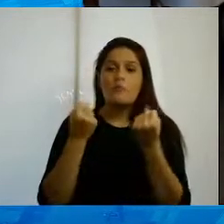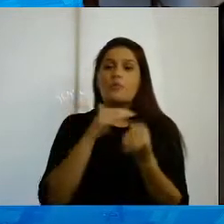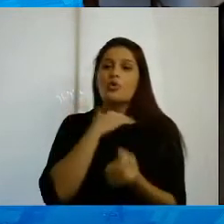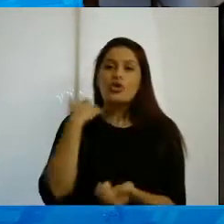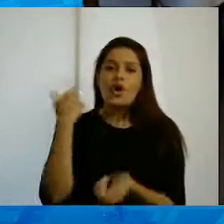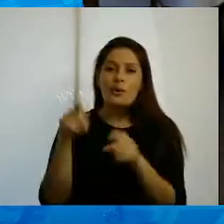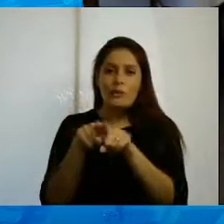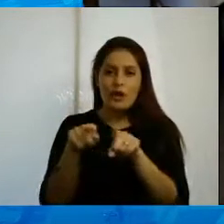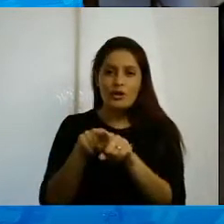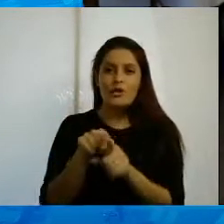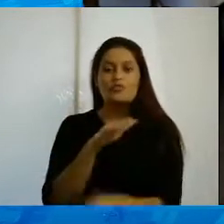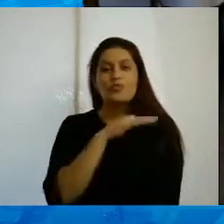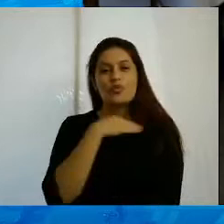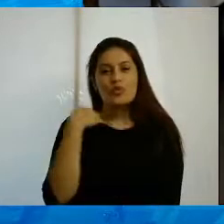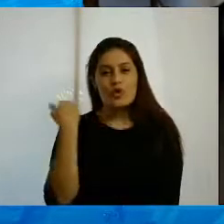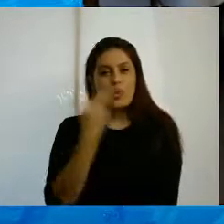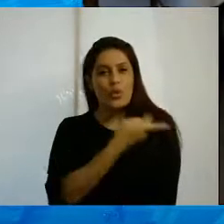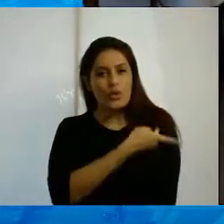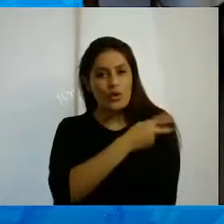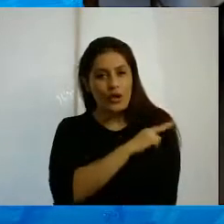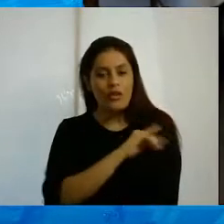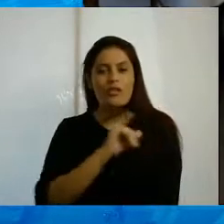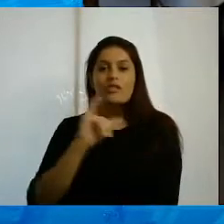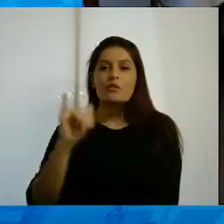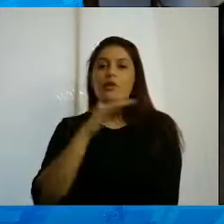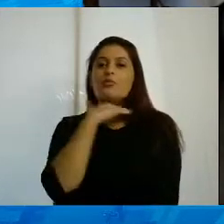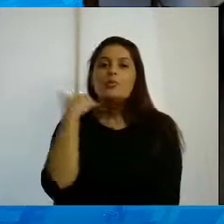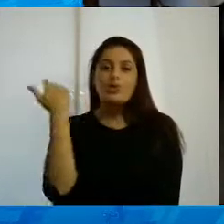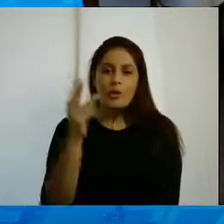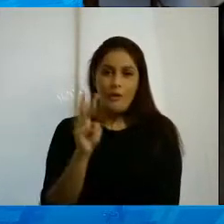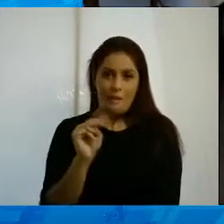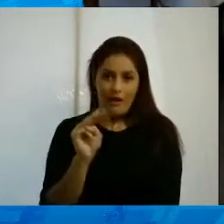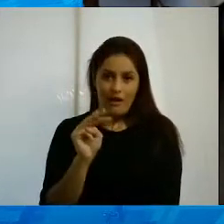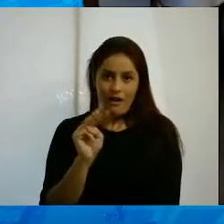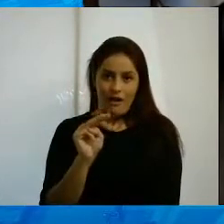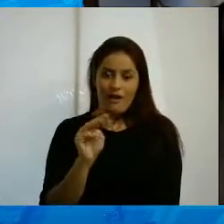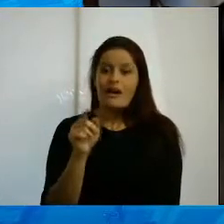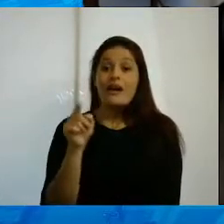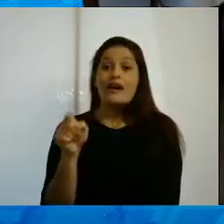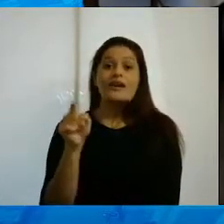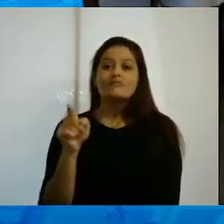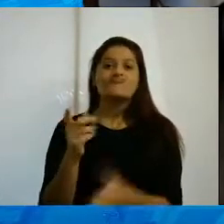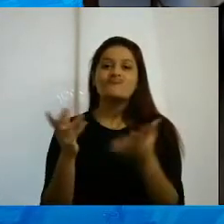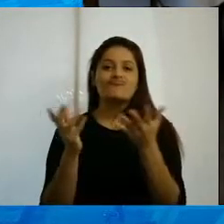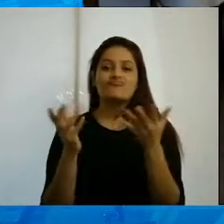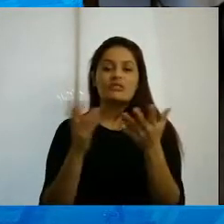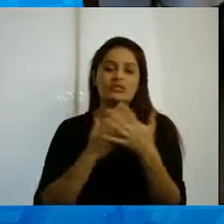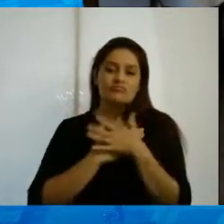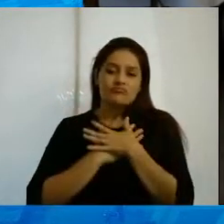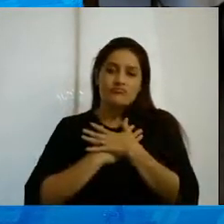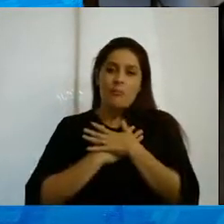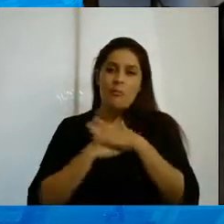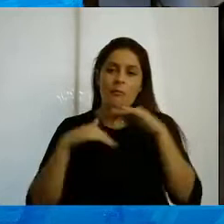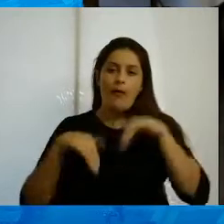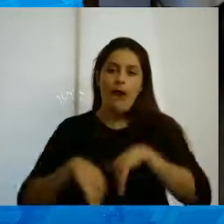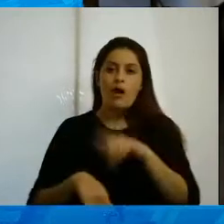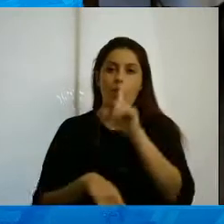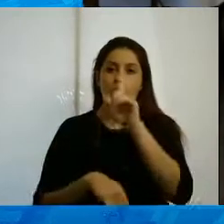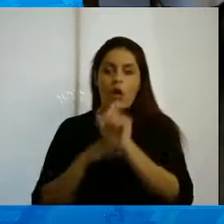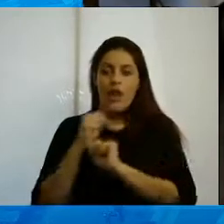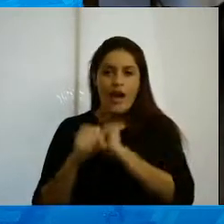perdió a su cuñado y finalmente perdió a su mamá. Así que él claramente, como cualquiera de nosotros nos pasaría si perdiéramos a tres familiares en un